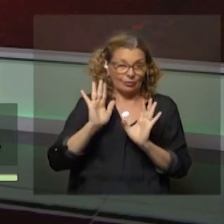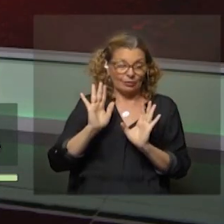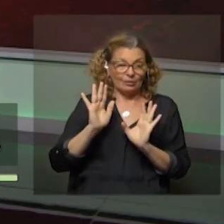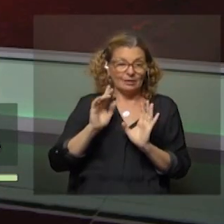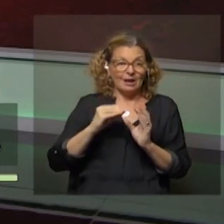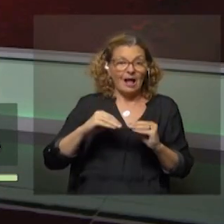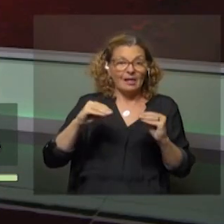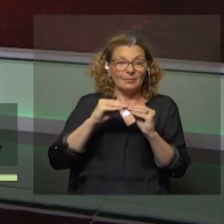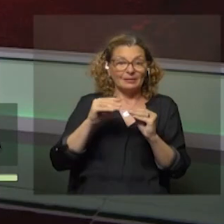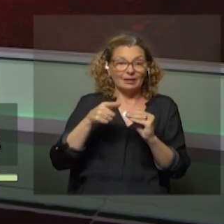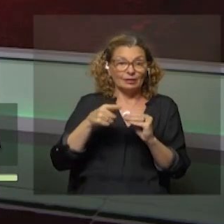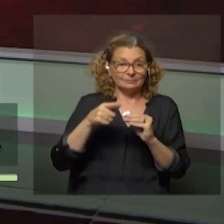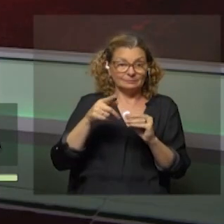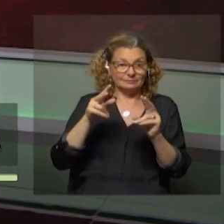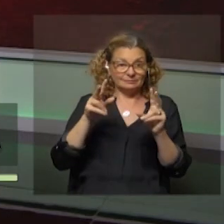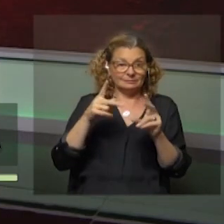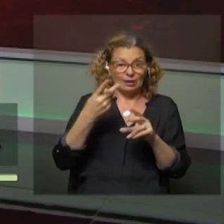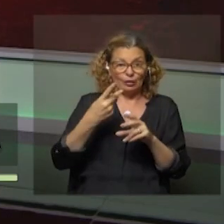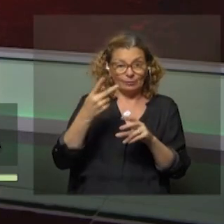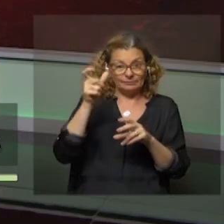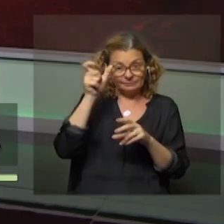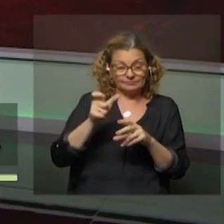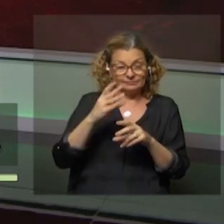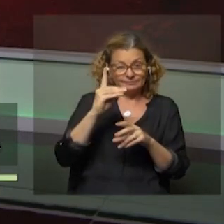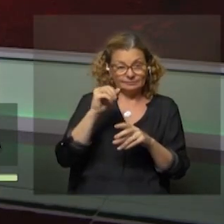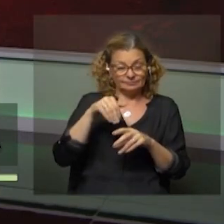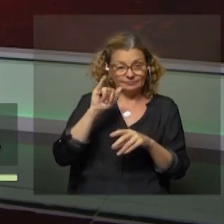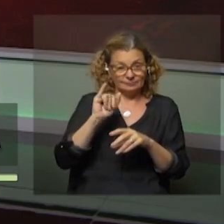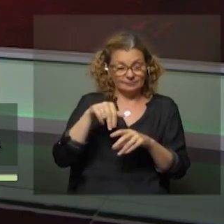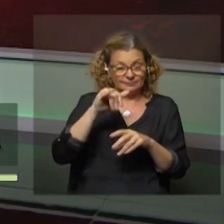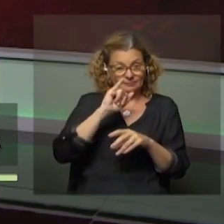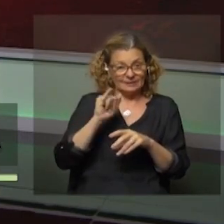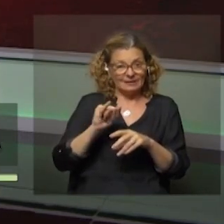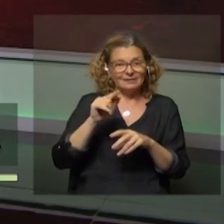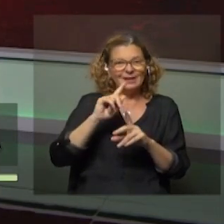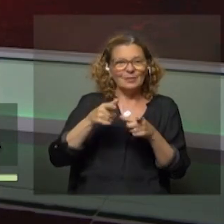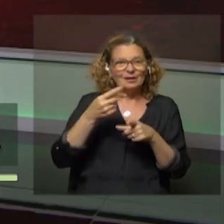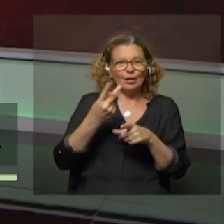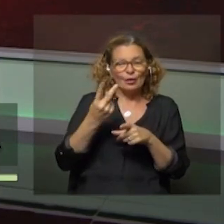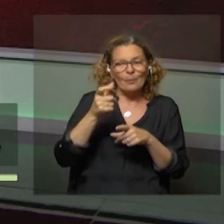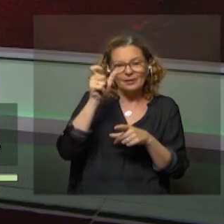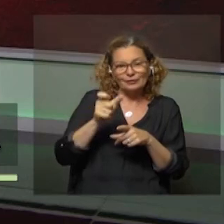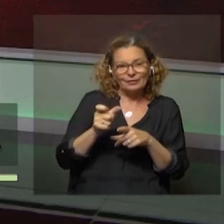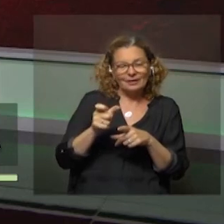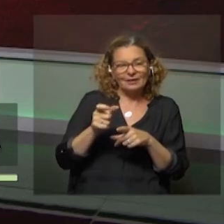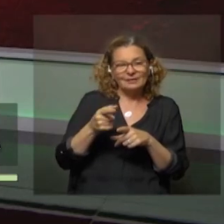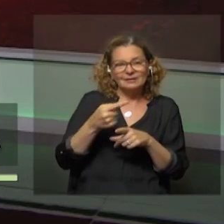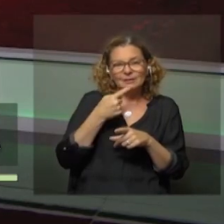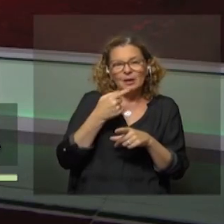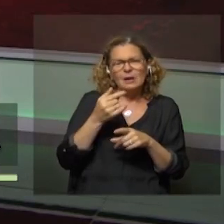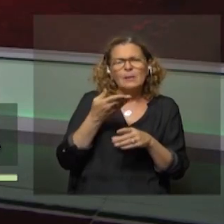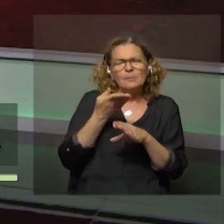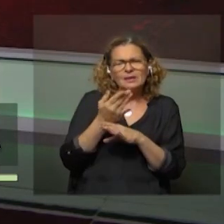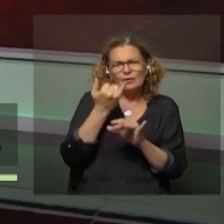además era la especialidad de estas dos personas tanto Claudio Domínguez como Marcelo Acuña también le le pide